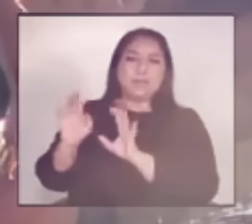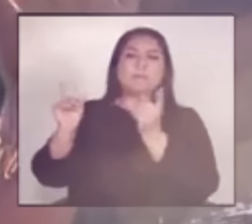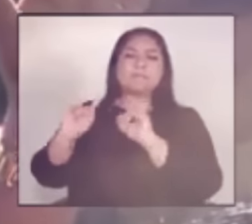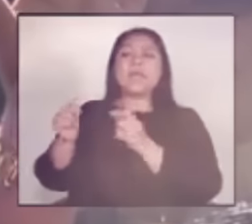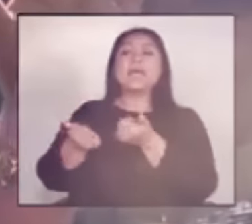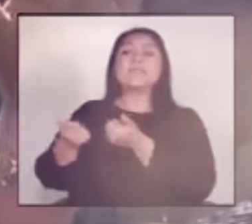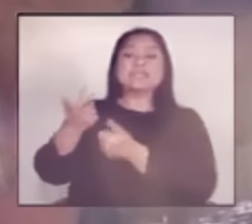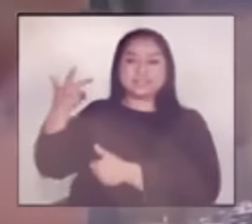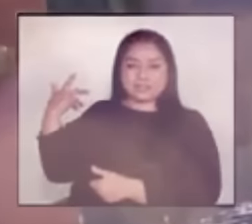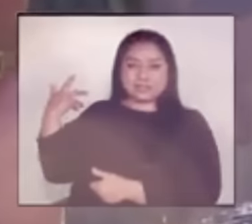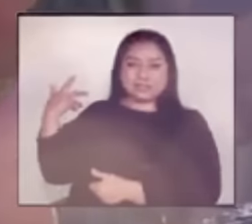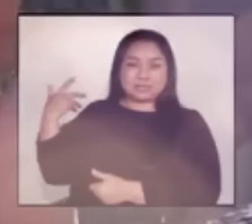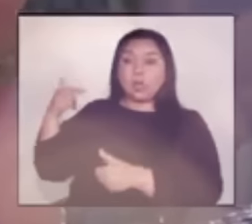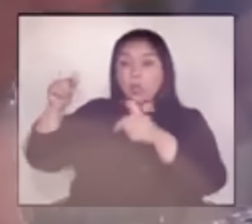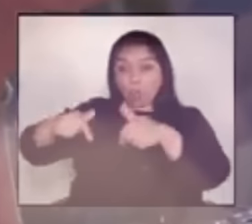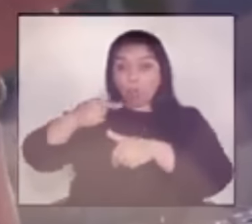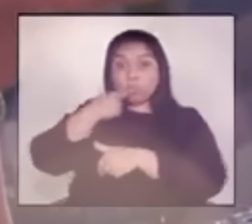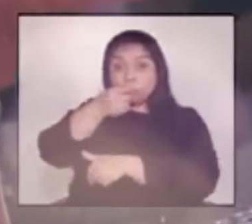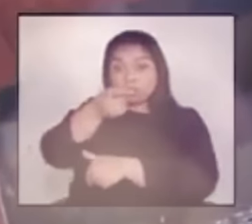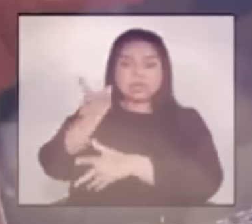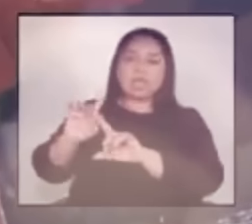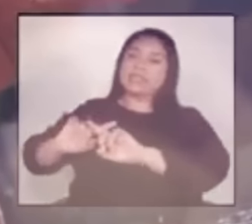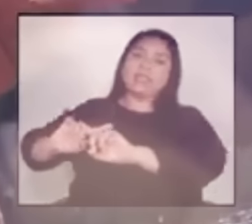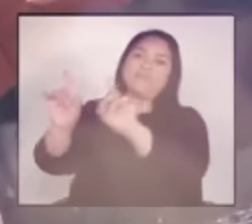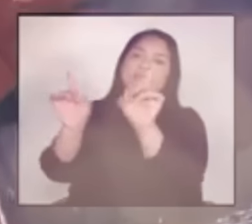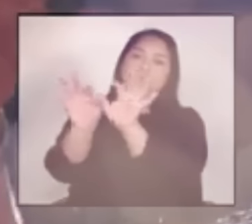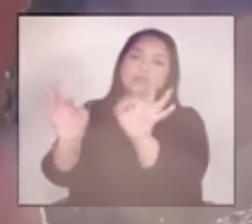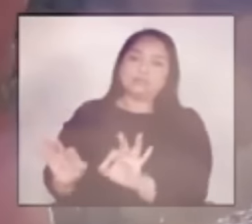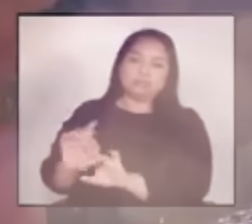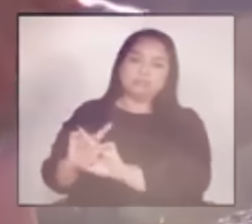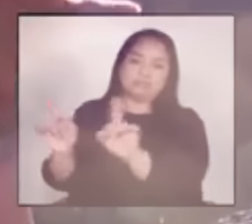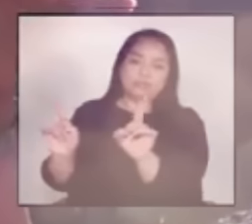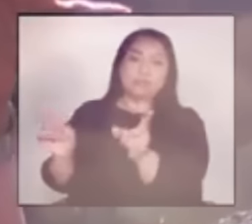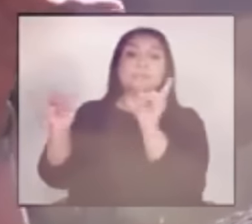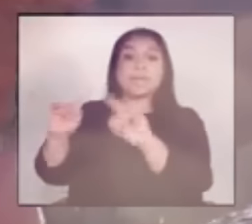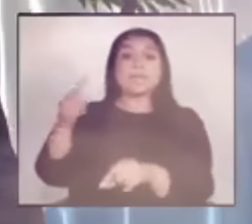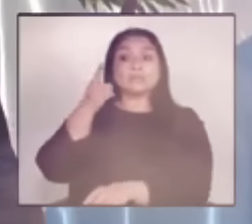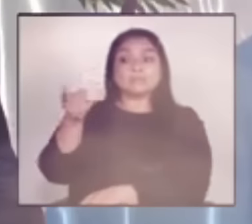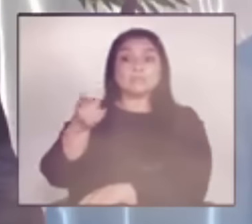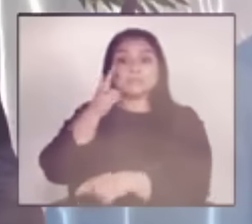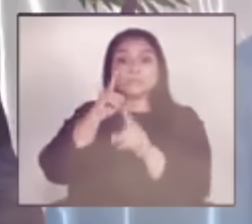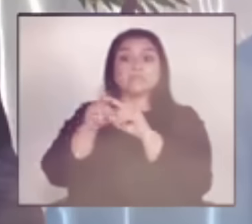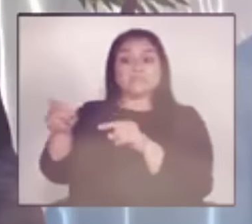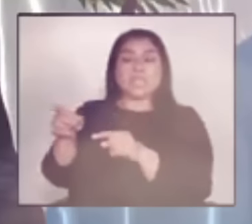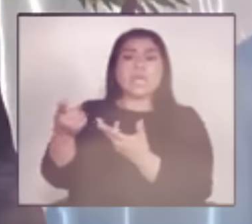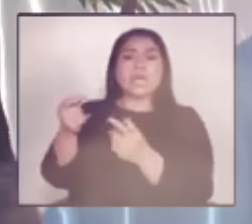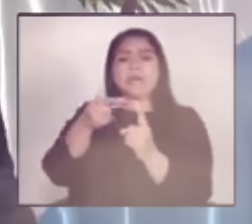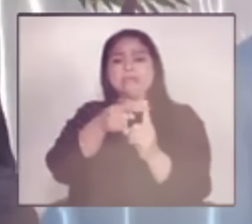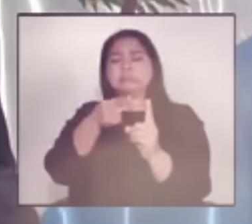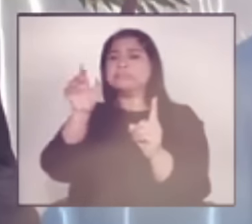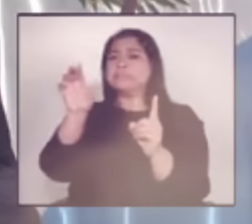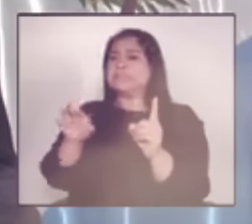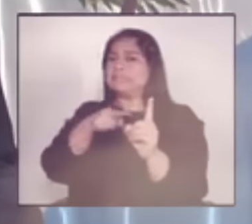administraciones anteriores. Hoy usted lo está diciendo que se va a hacer de una manera democrática, pero si hay candidatos con tacha, ¿qué va a pasar? Una.